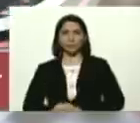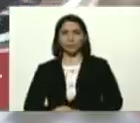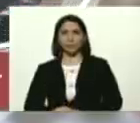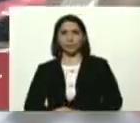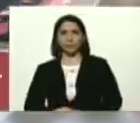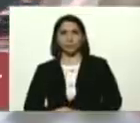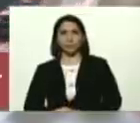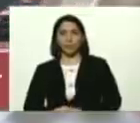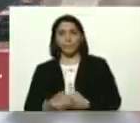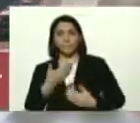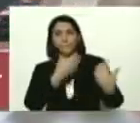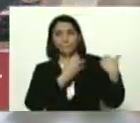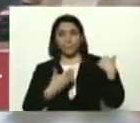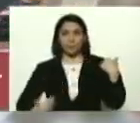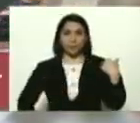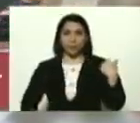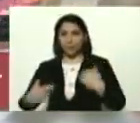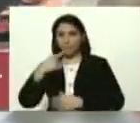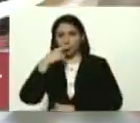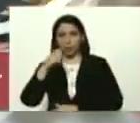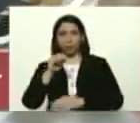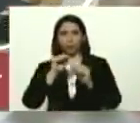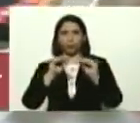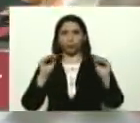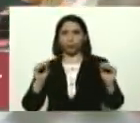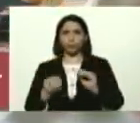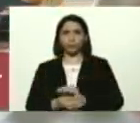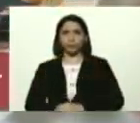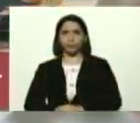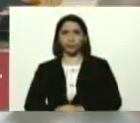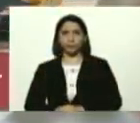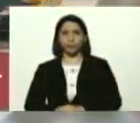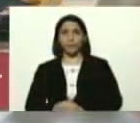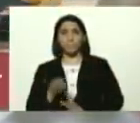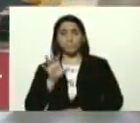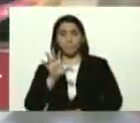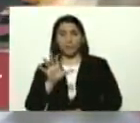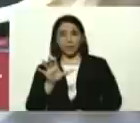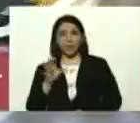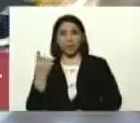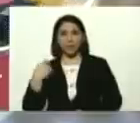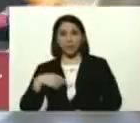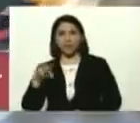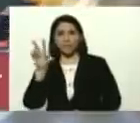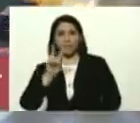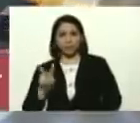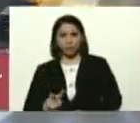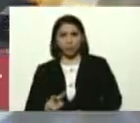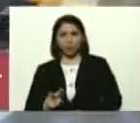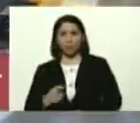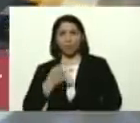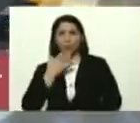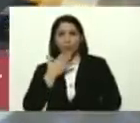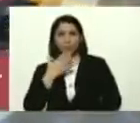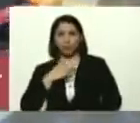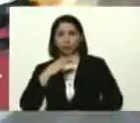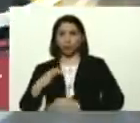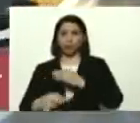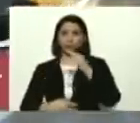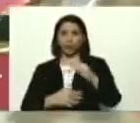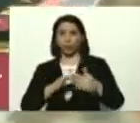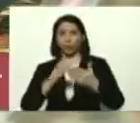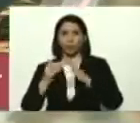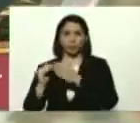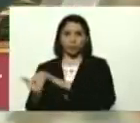lo que el presidente Nicolás Maduro ha llamado el país, los casos que tiene Venezuela, que son los casos de transmisión